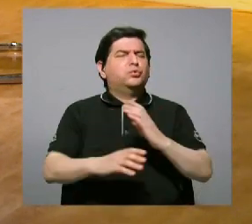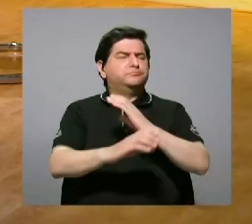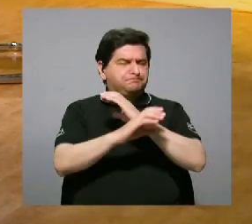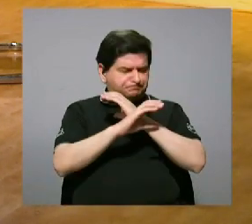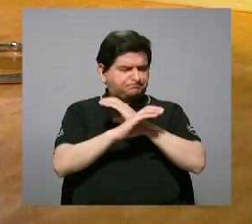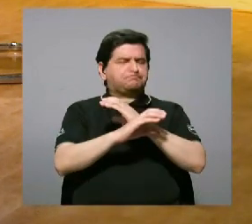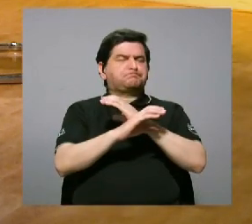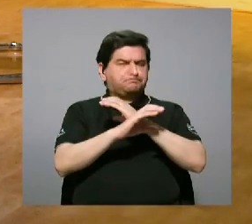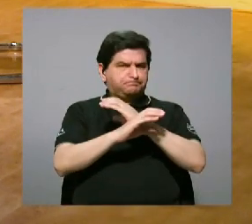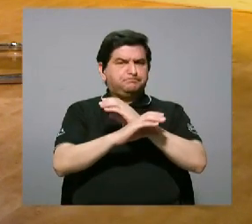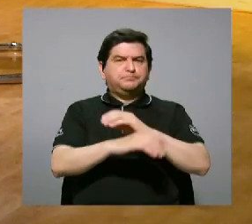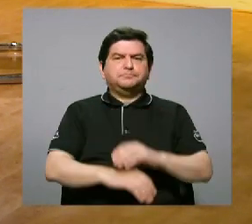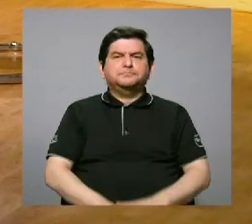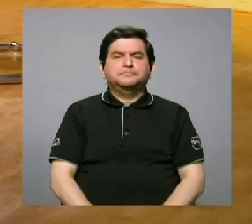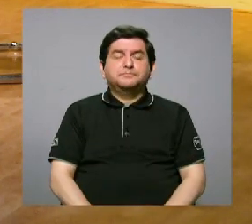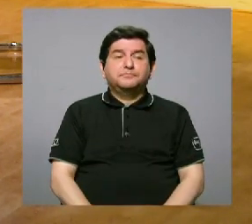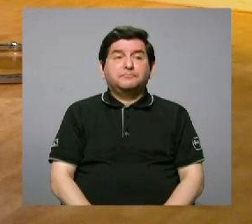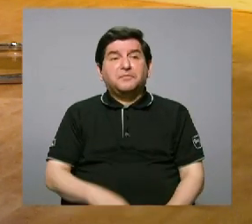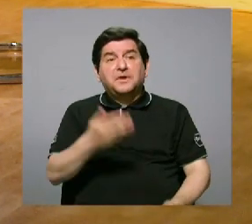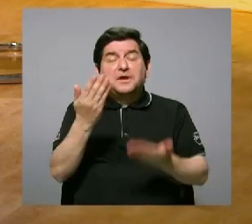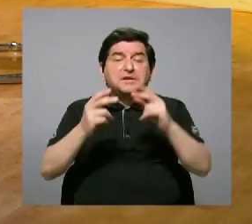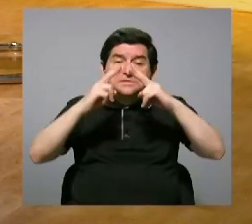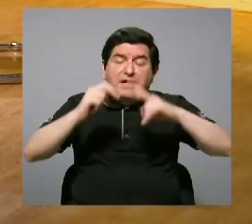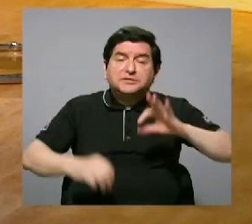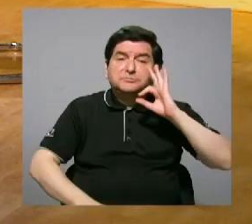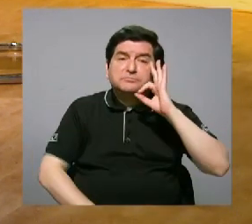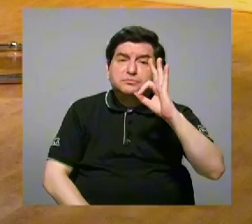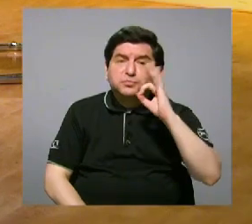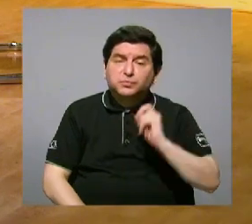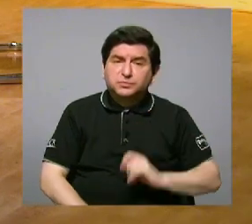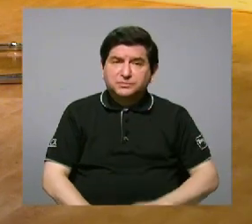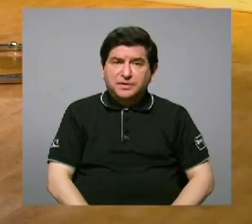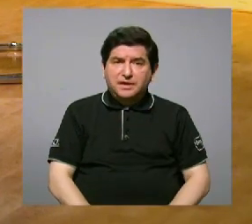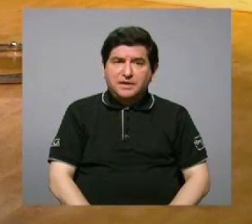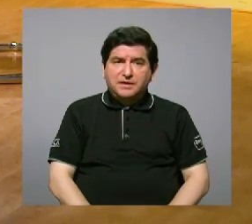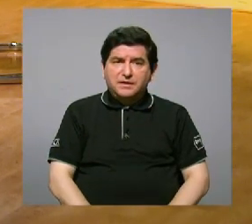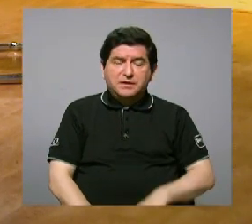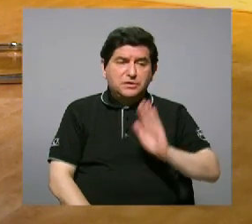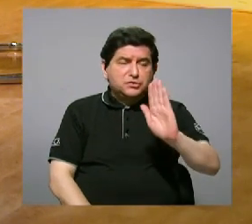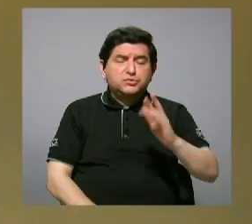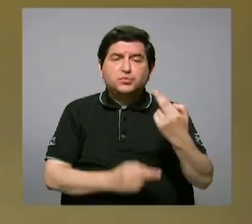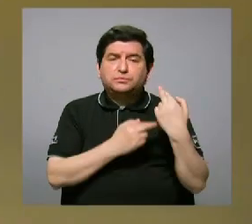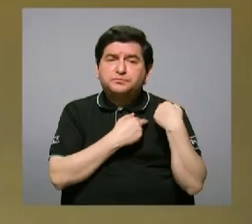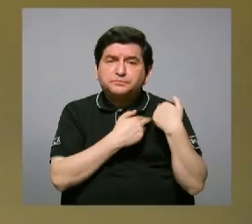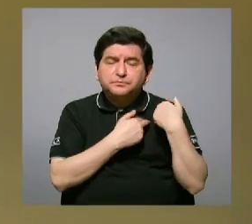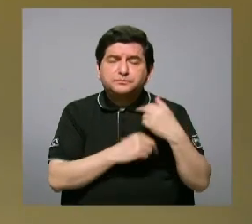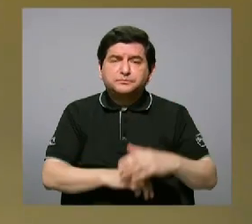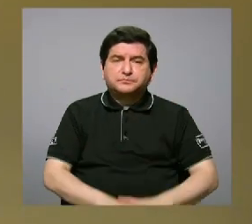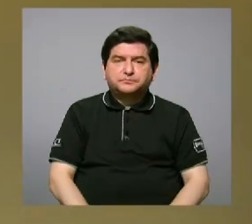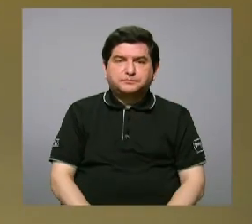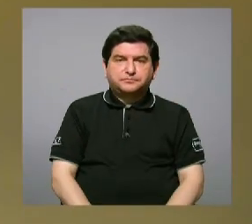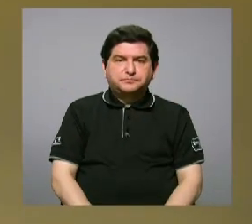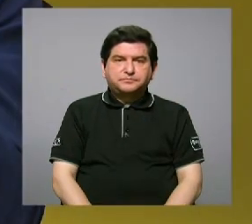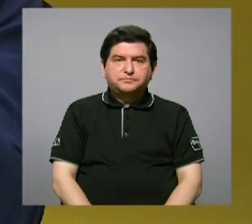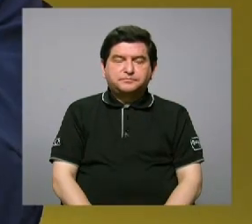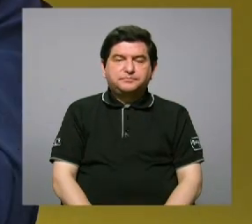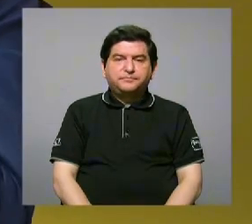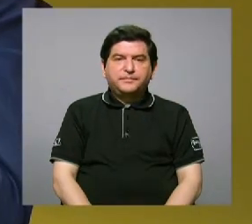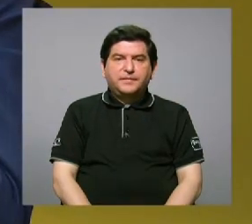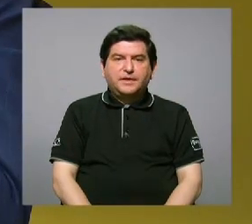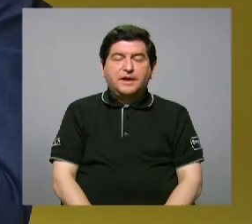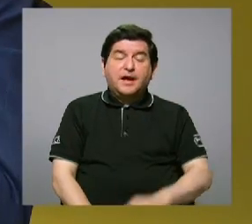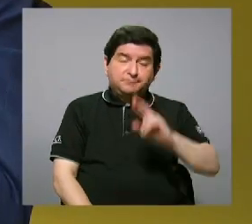y a la larga están leyendo bien el deber ser. Sí, ahora